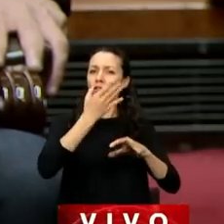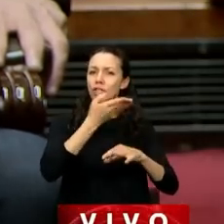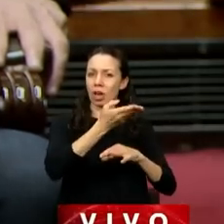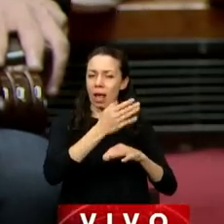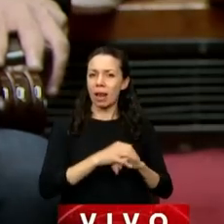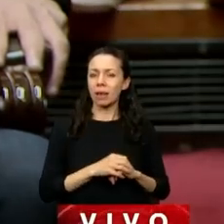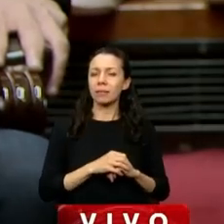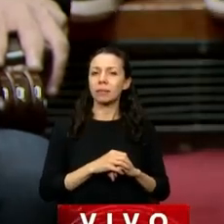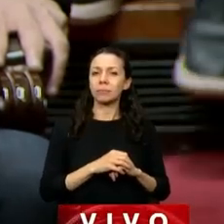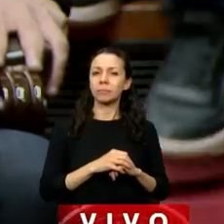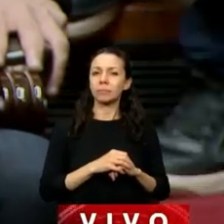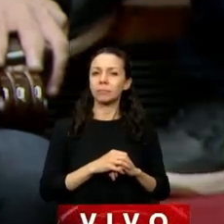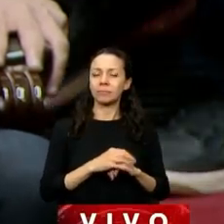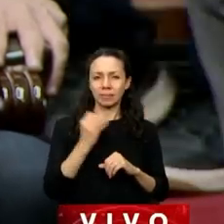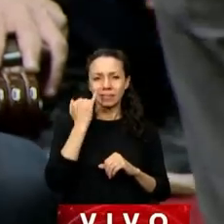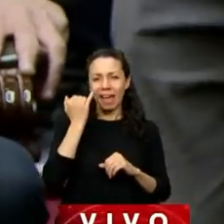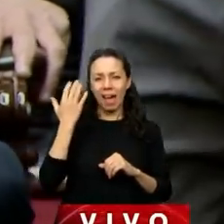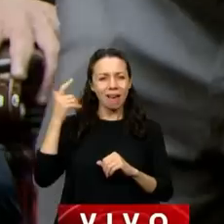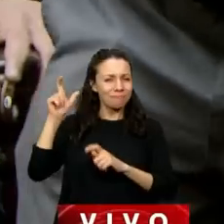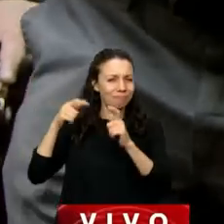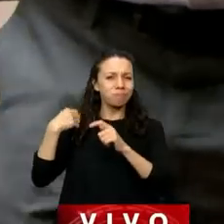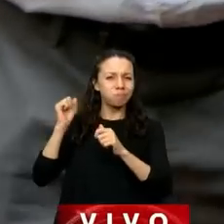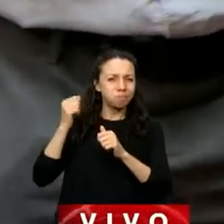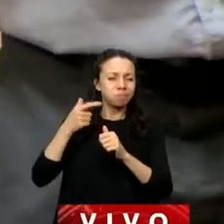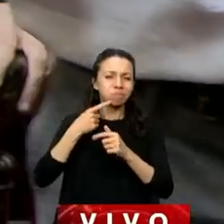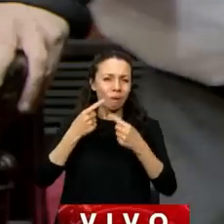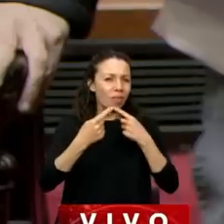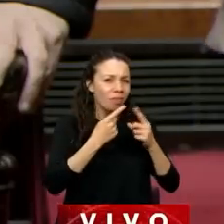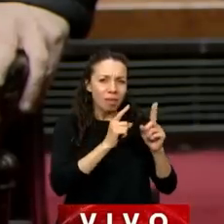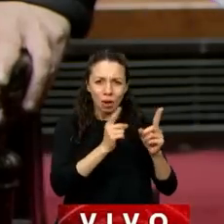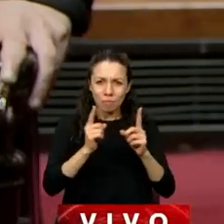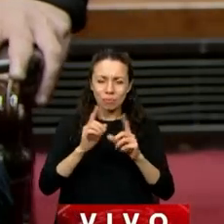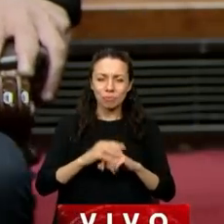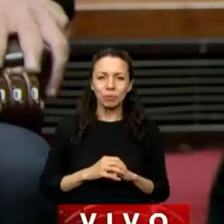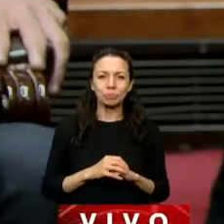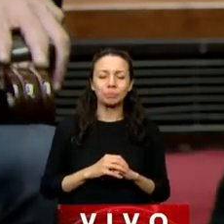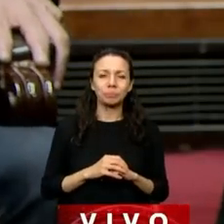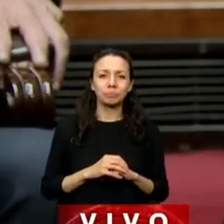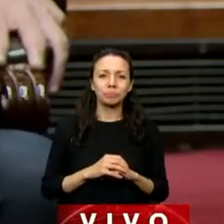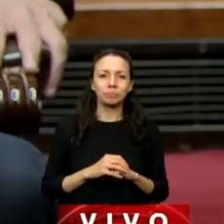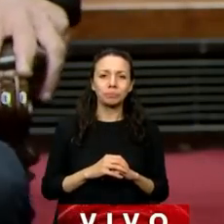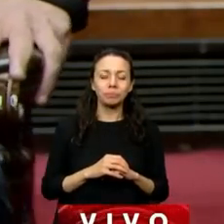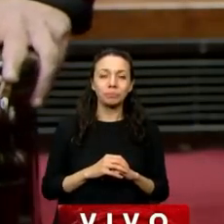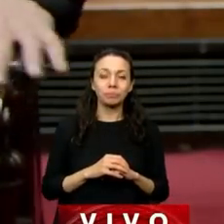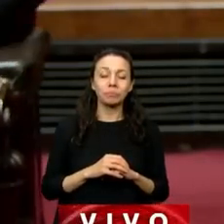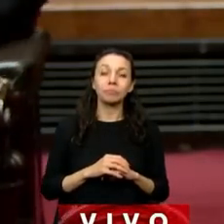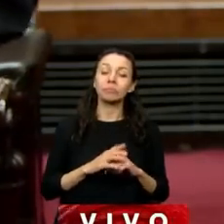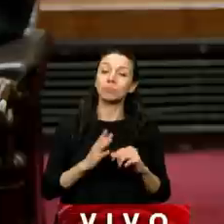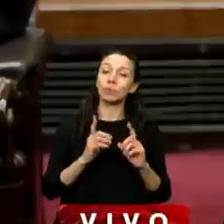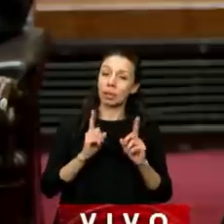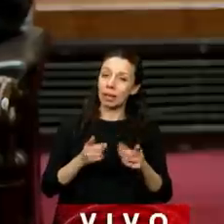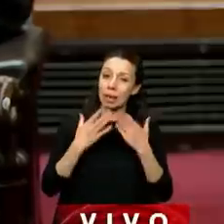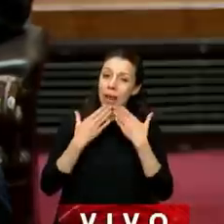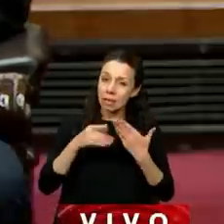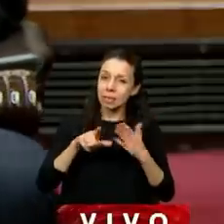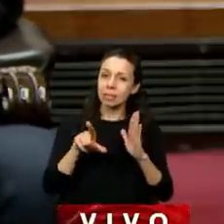todo lo que se ha dicho hasta ahora cuando se ha presentado este proyecto de ley. Pero también es